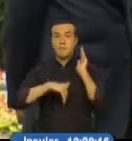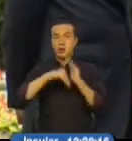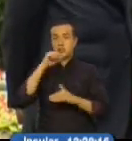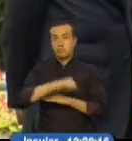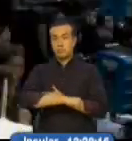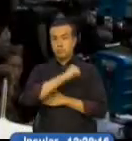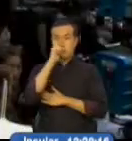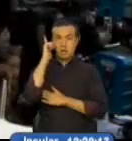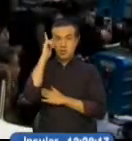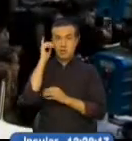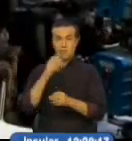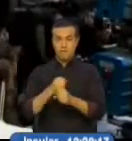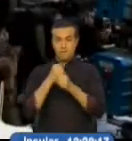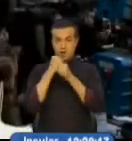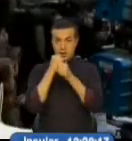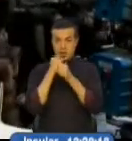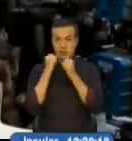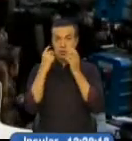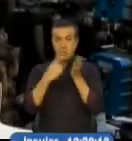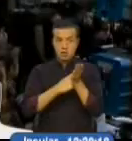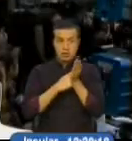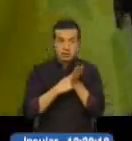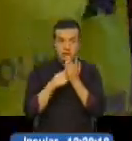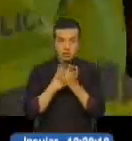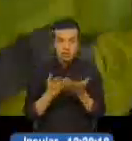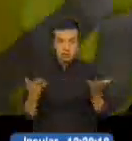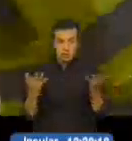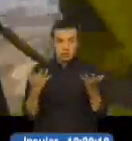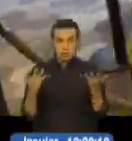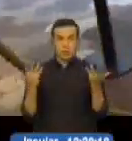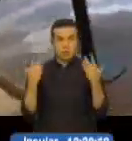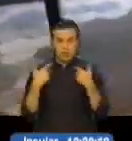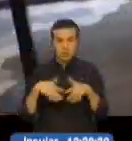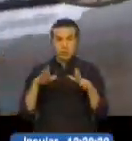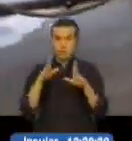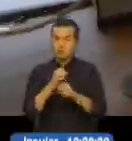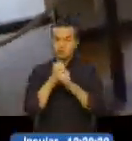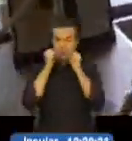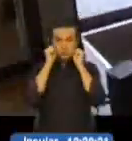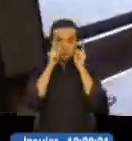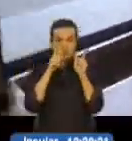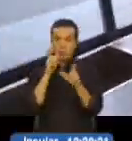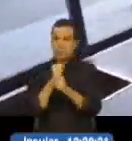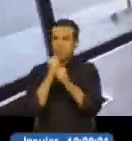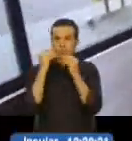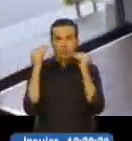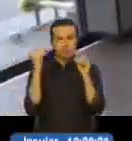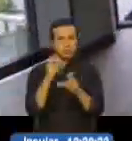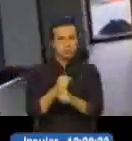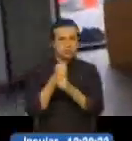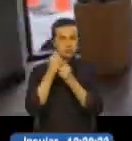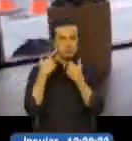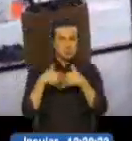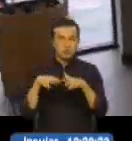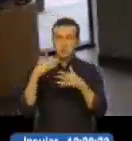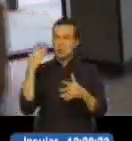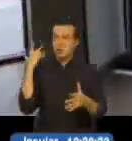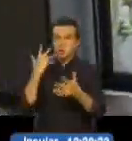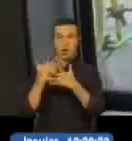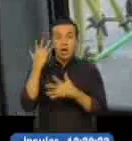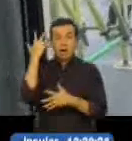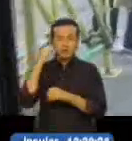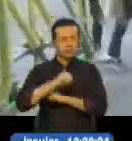un liderazgo fuerte en las negociaciones sobre el Brexit, se llevaron a cabo bajo fuertes medidas de seguridad. Tras los últimos